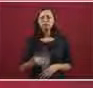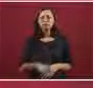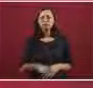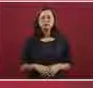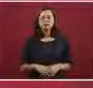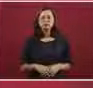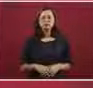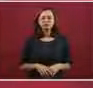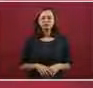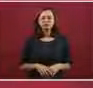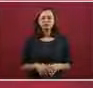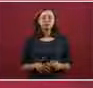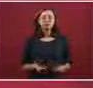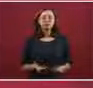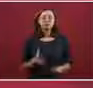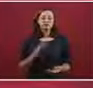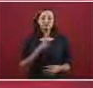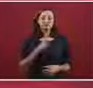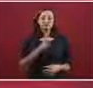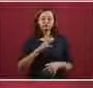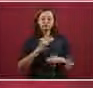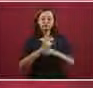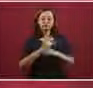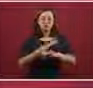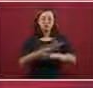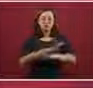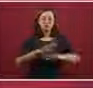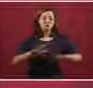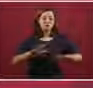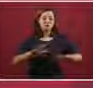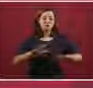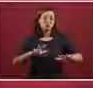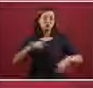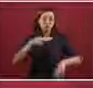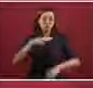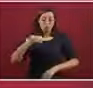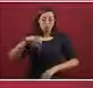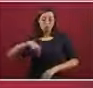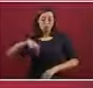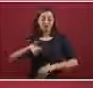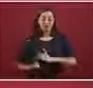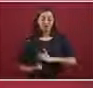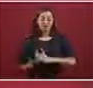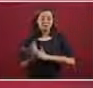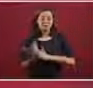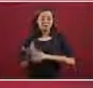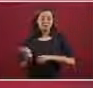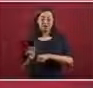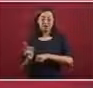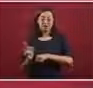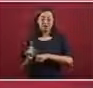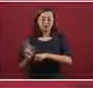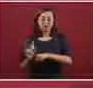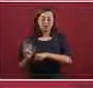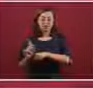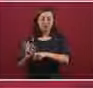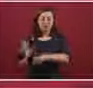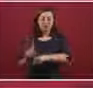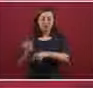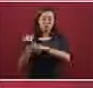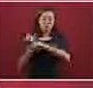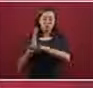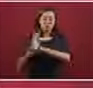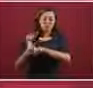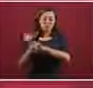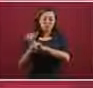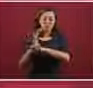contado con información sobre lo que dije aquí en la mañanera, de que buscábamos